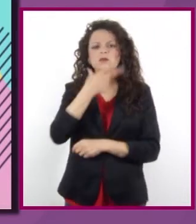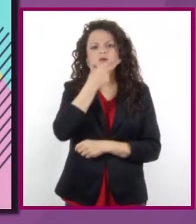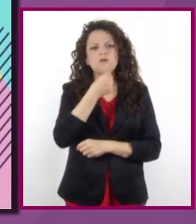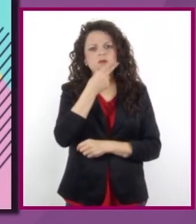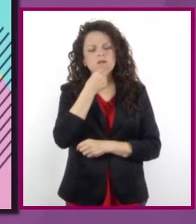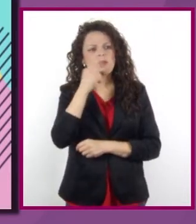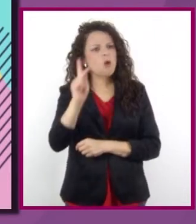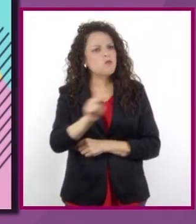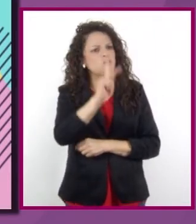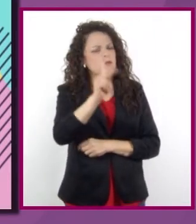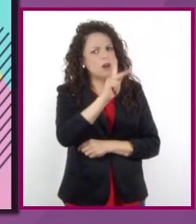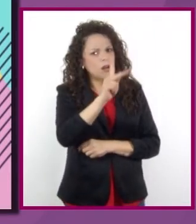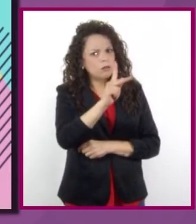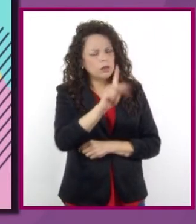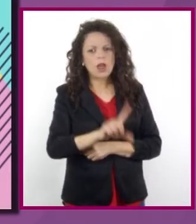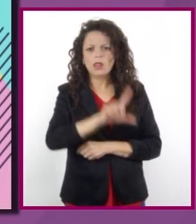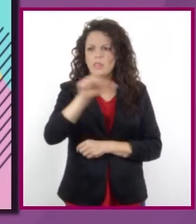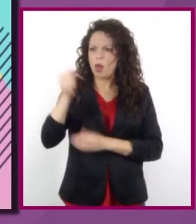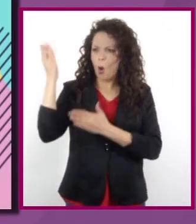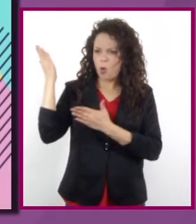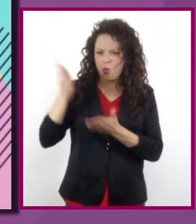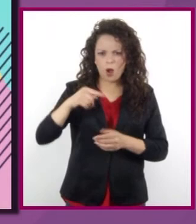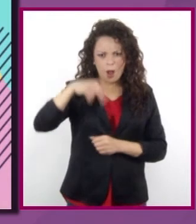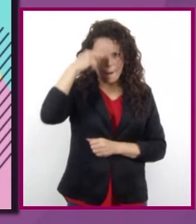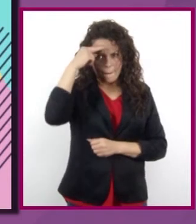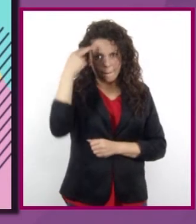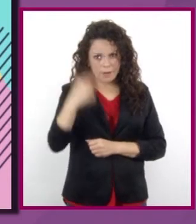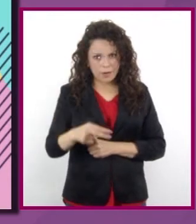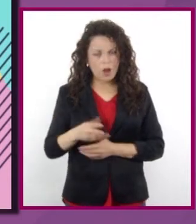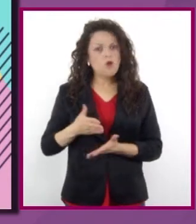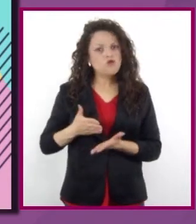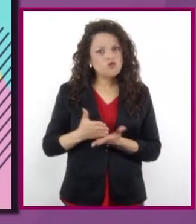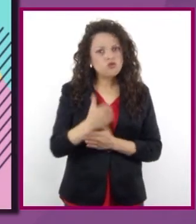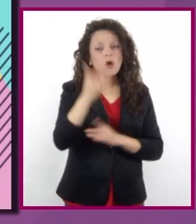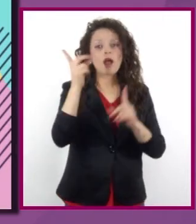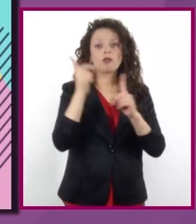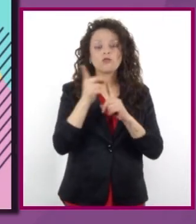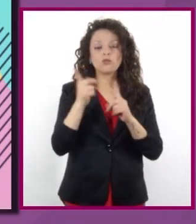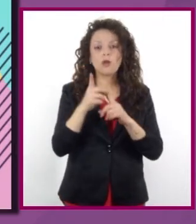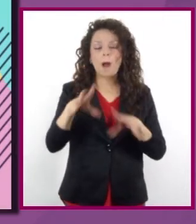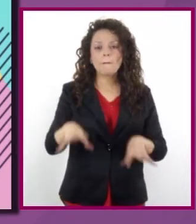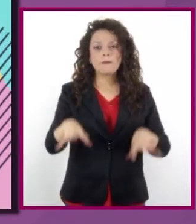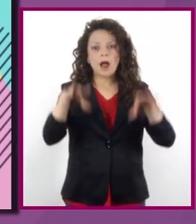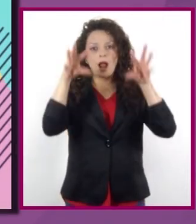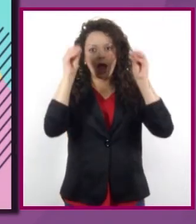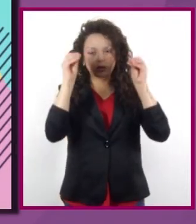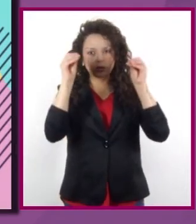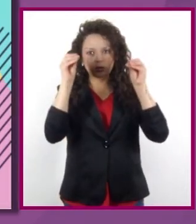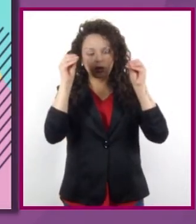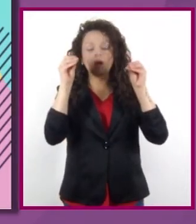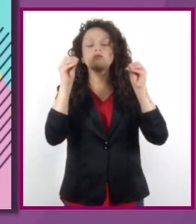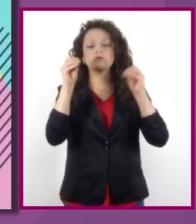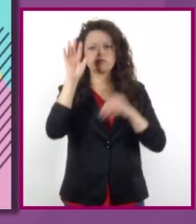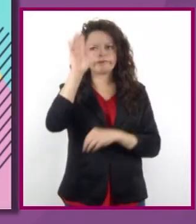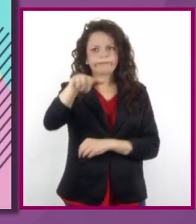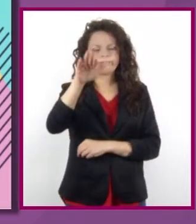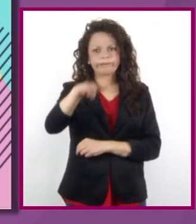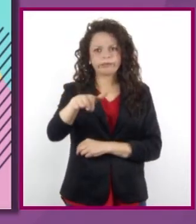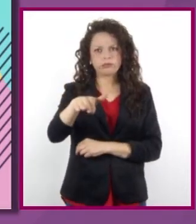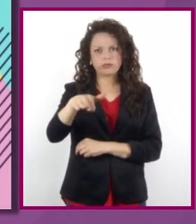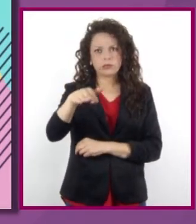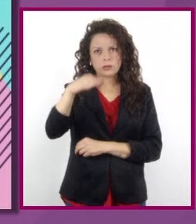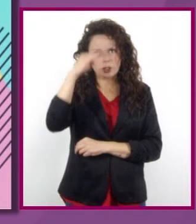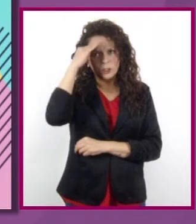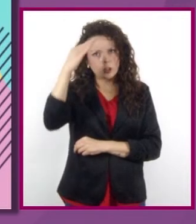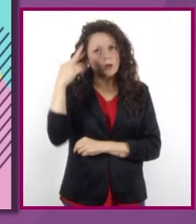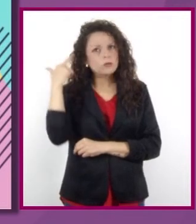Mictlancuautla. Luego que llegó a México, se fue derecho al palacio de Moctezuma y díjole: Señor y rey nuestro,